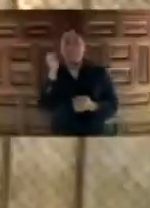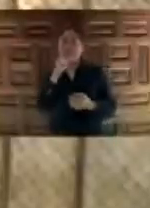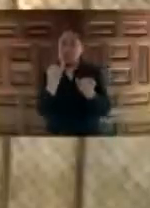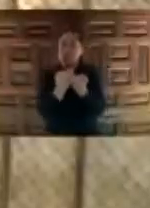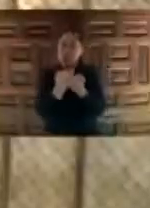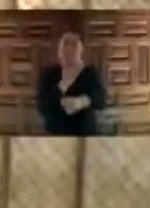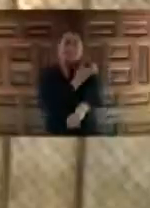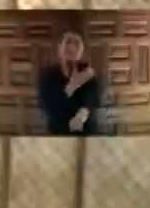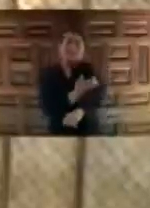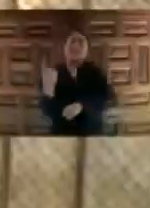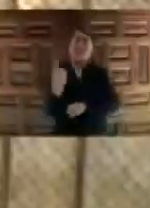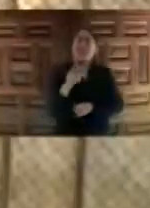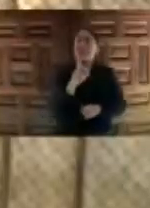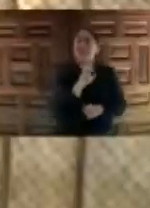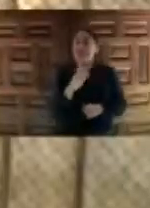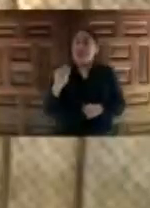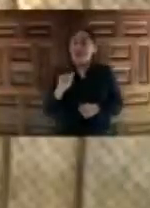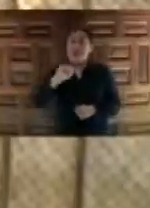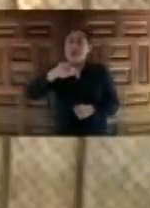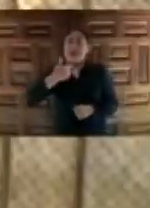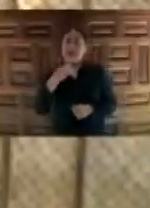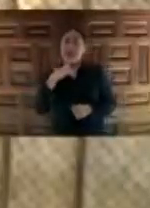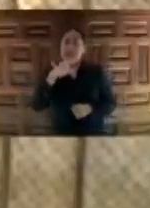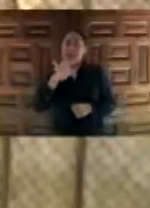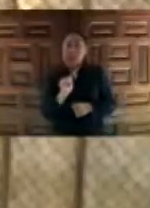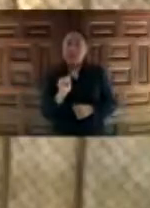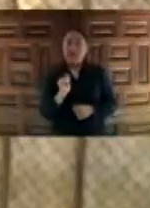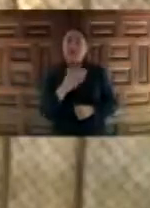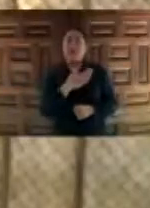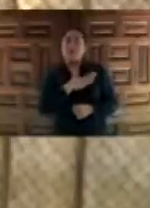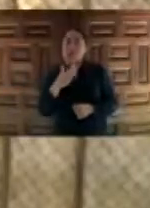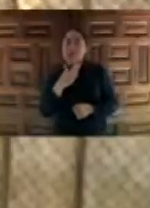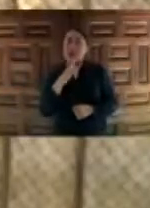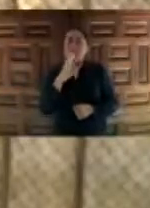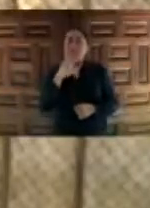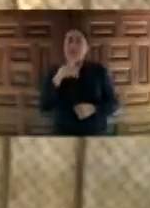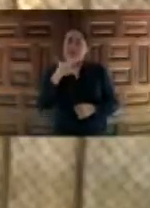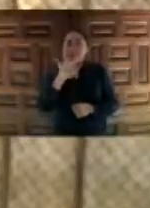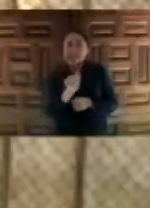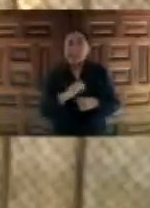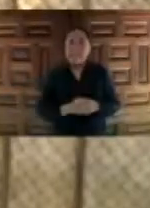Acompaña también la doctora Angélica Buendía.